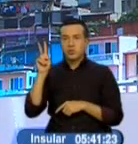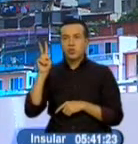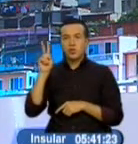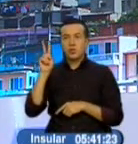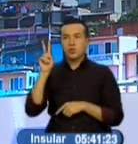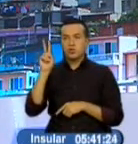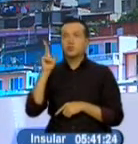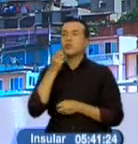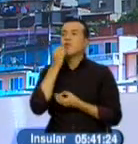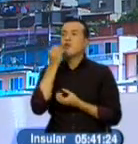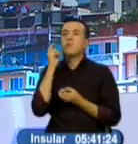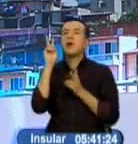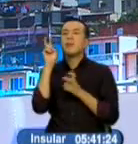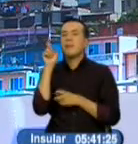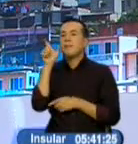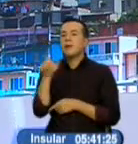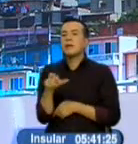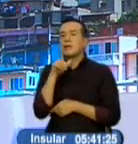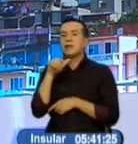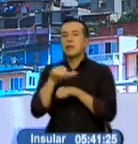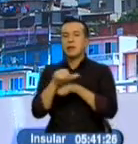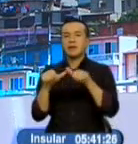ex asesor del alcalde Mauricio Rodas.